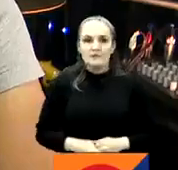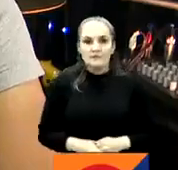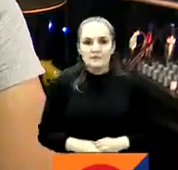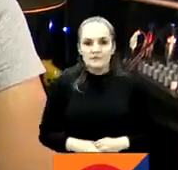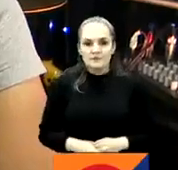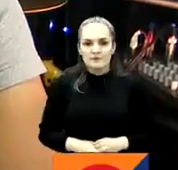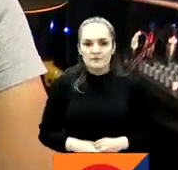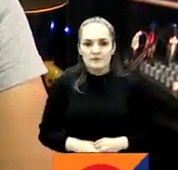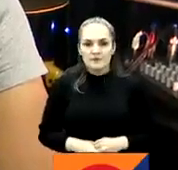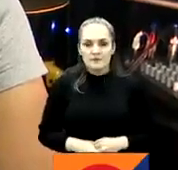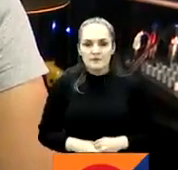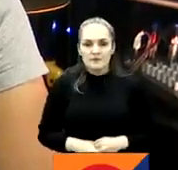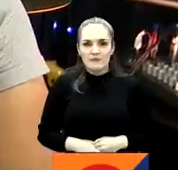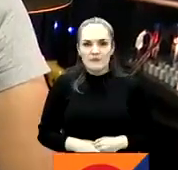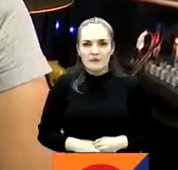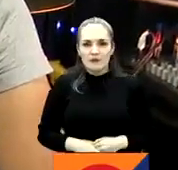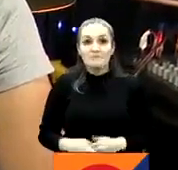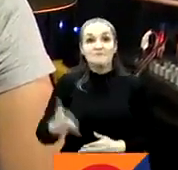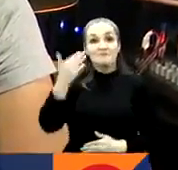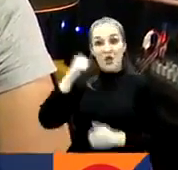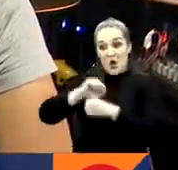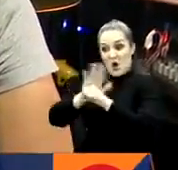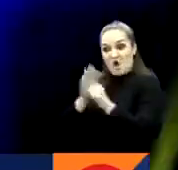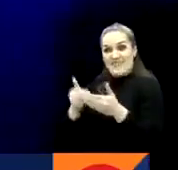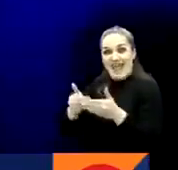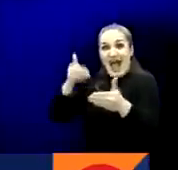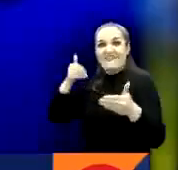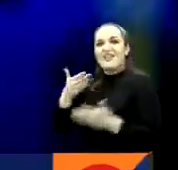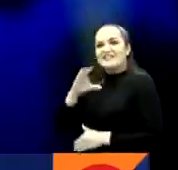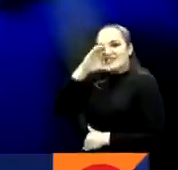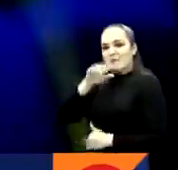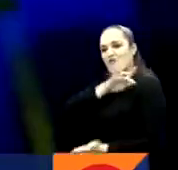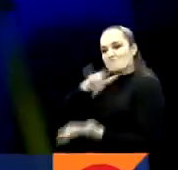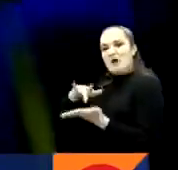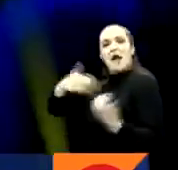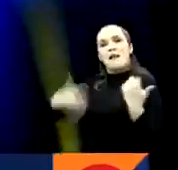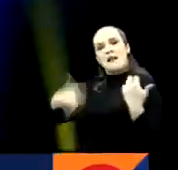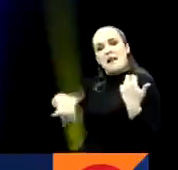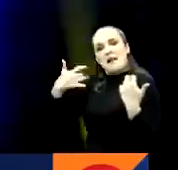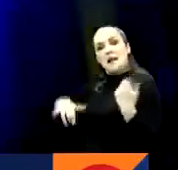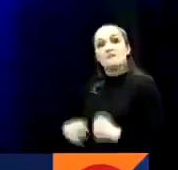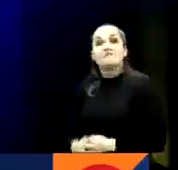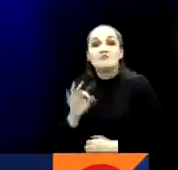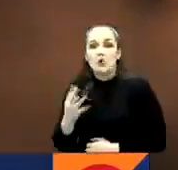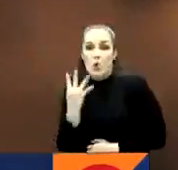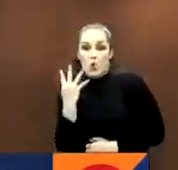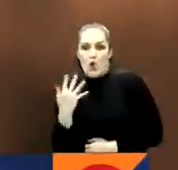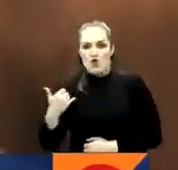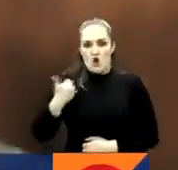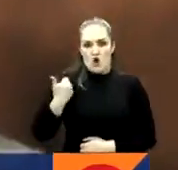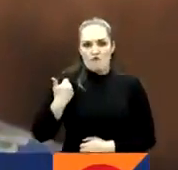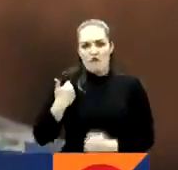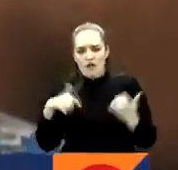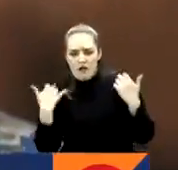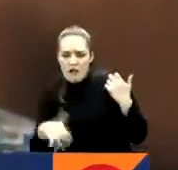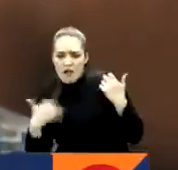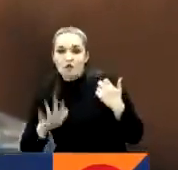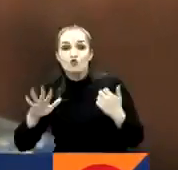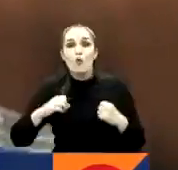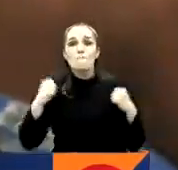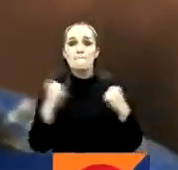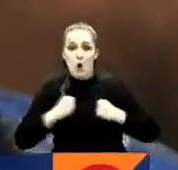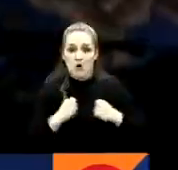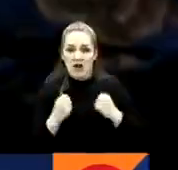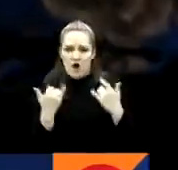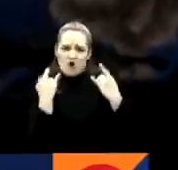Antes de la pandemia estábamos tocando en bares ahí en Chapinero. Así comenzaron cuatro jóvenes que formaron La Barca Roca, una banda bogotana de rock.